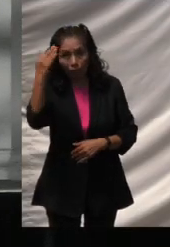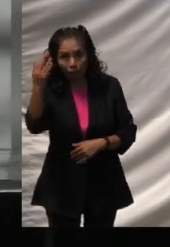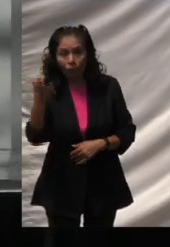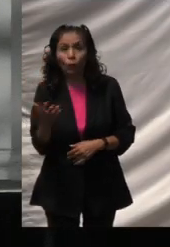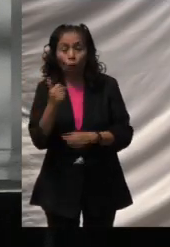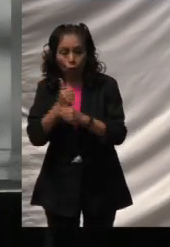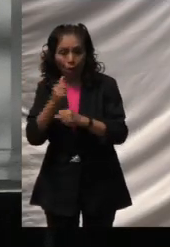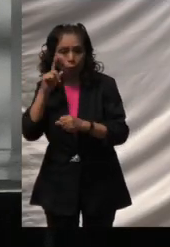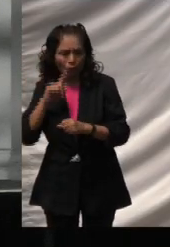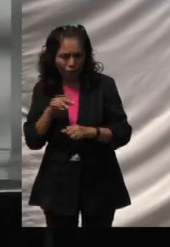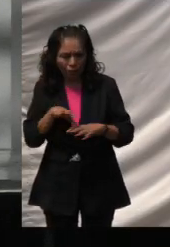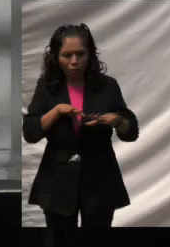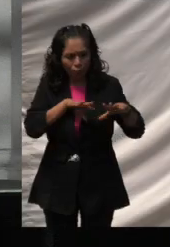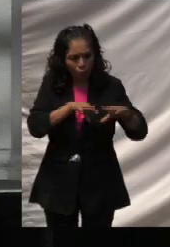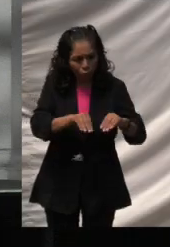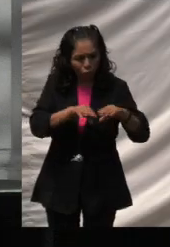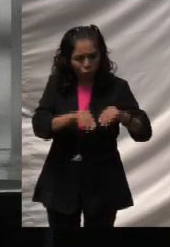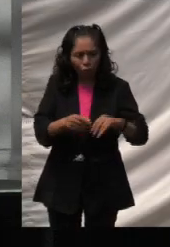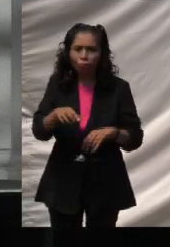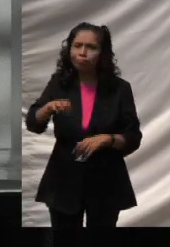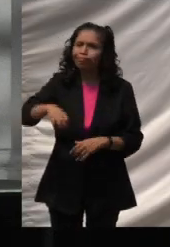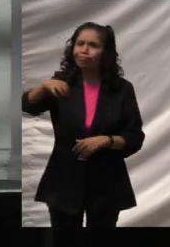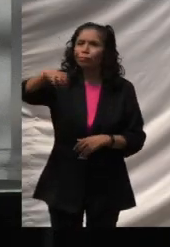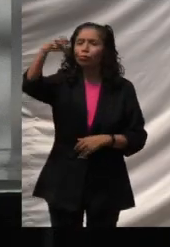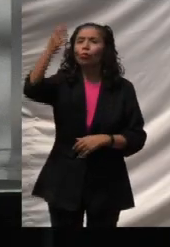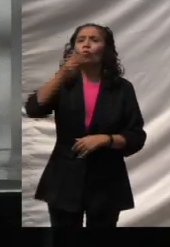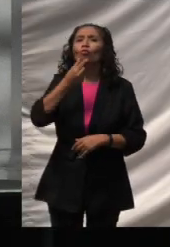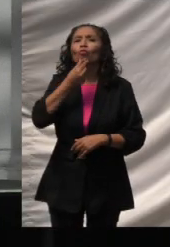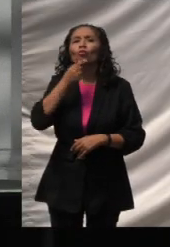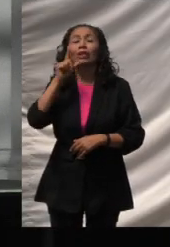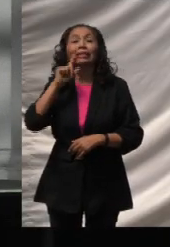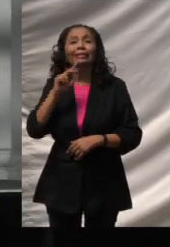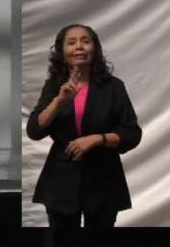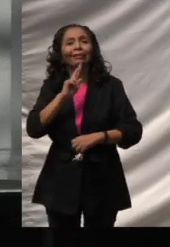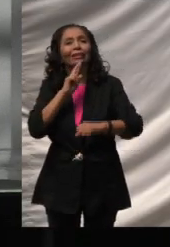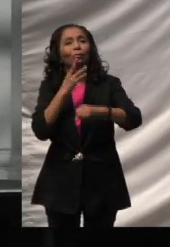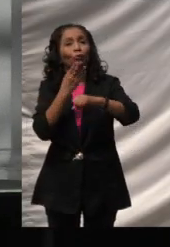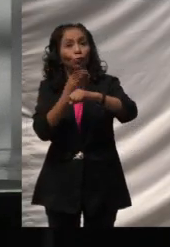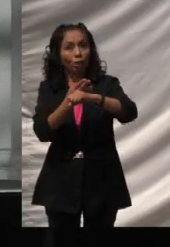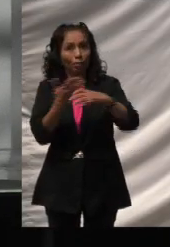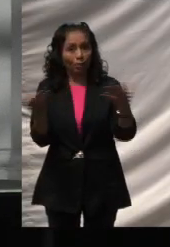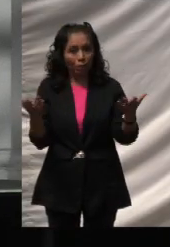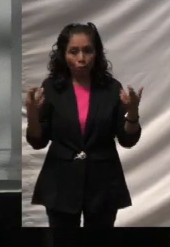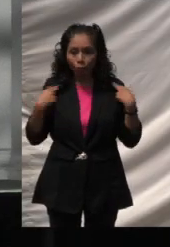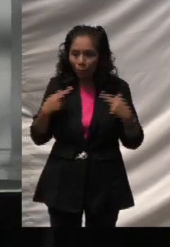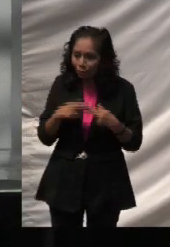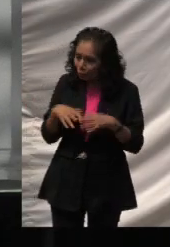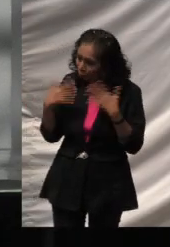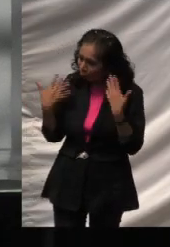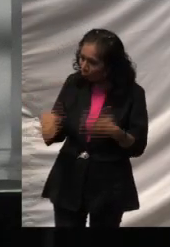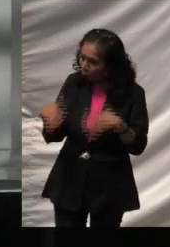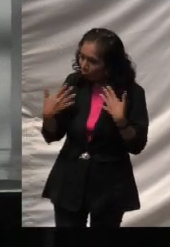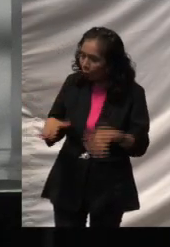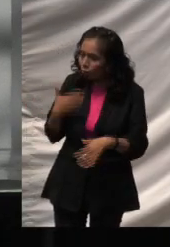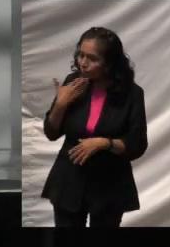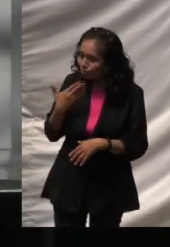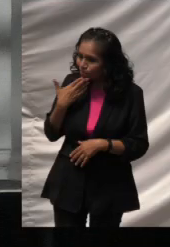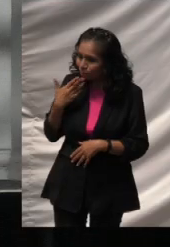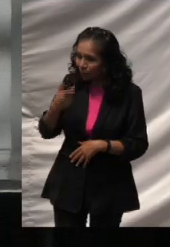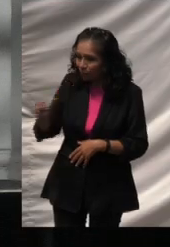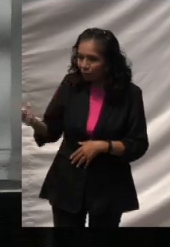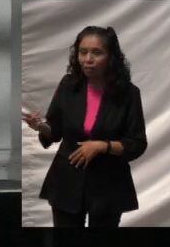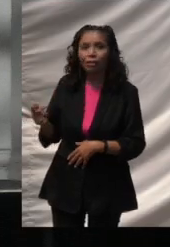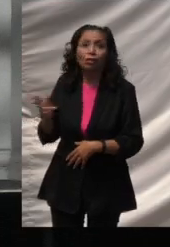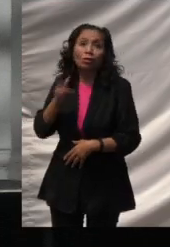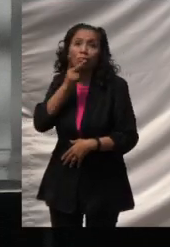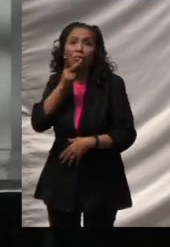dio a su abuelita, le enseñó a ser una niña responsable, la cual muchos maestros se sentían admirados y no daban crédito del por qué sus